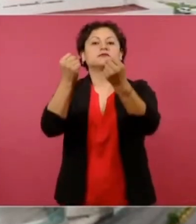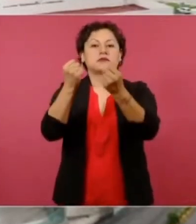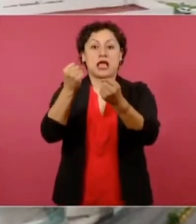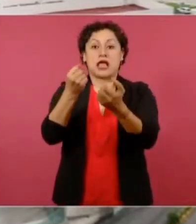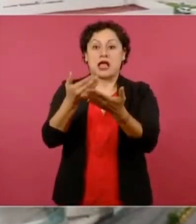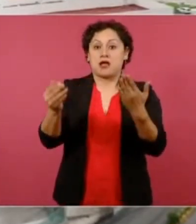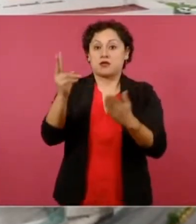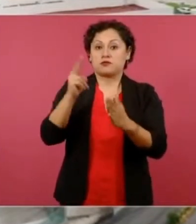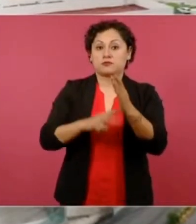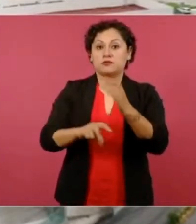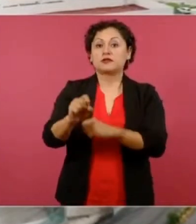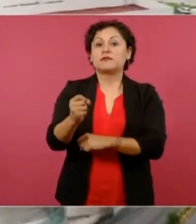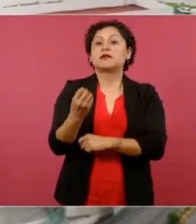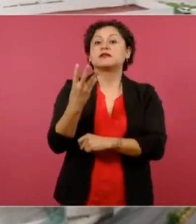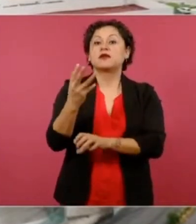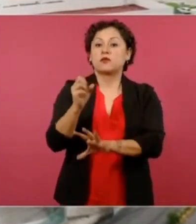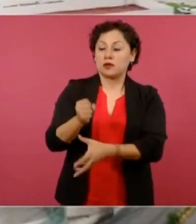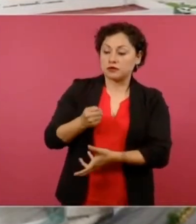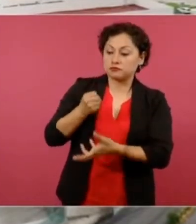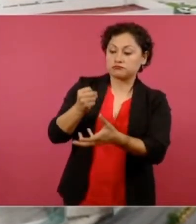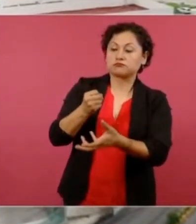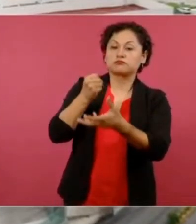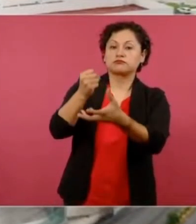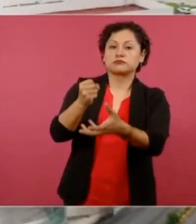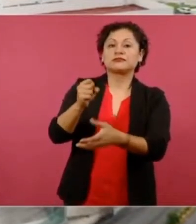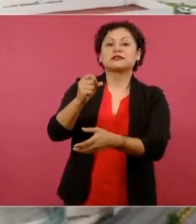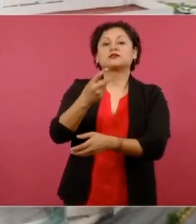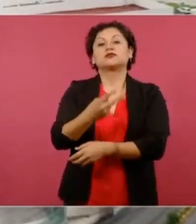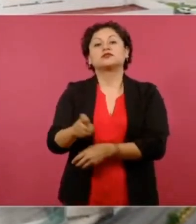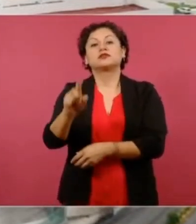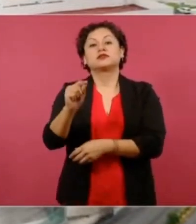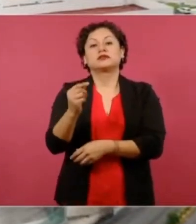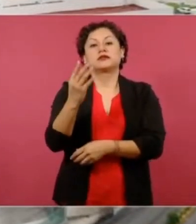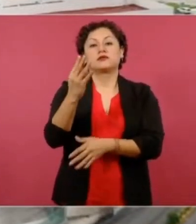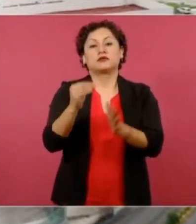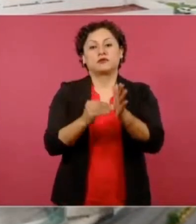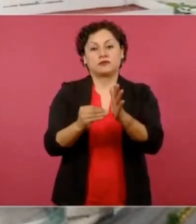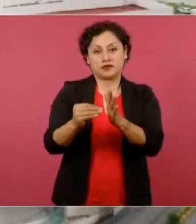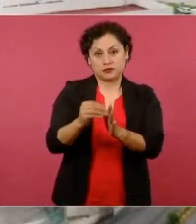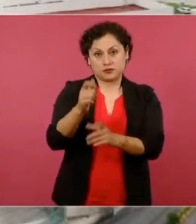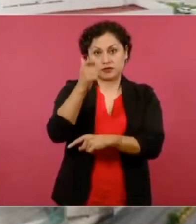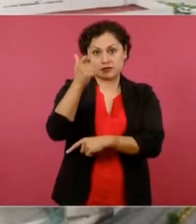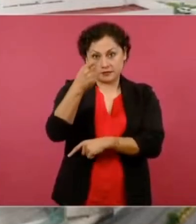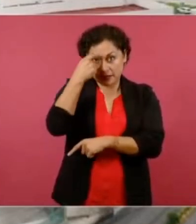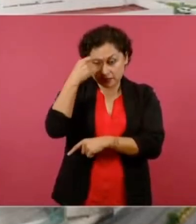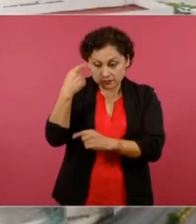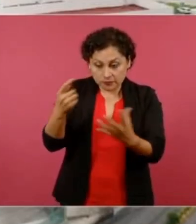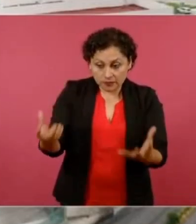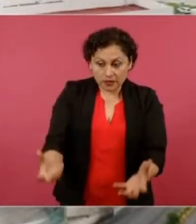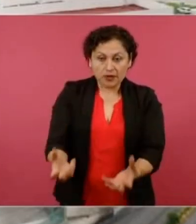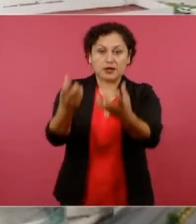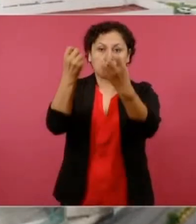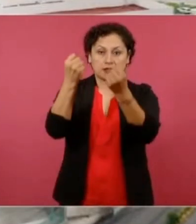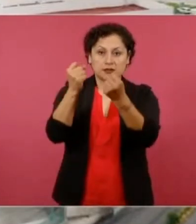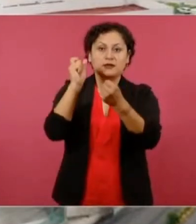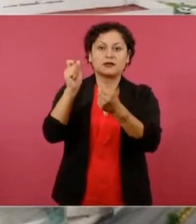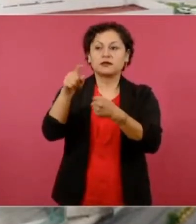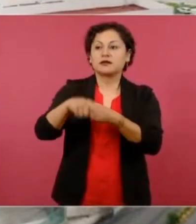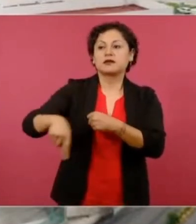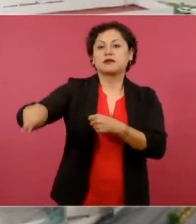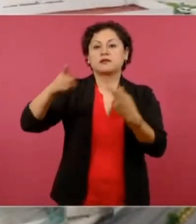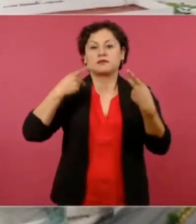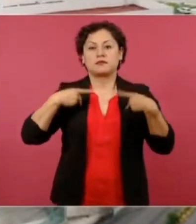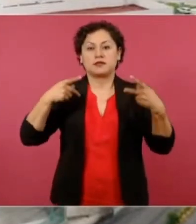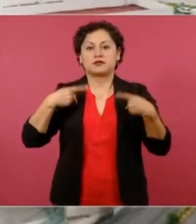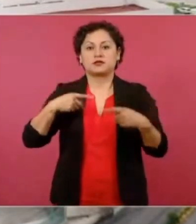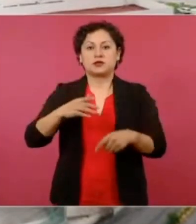2024. Fue una inversión adicional de 374 millones de pesos para la población sin seguridad social que atiende IMSS